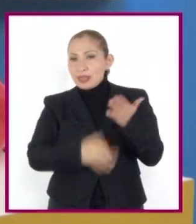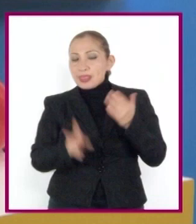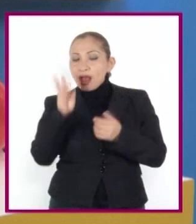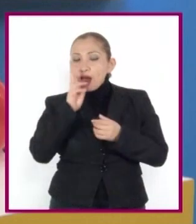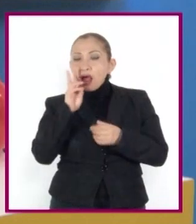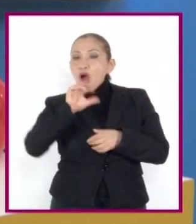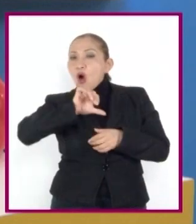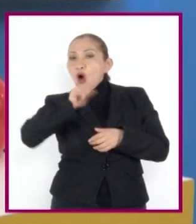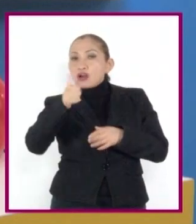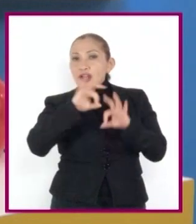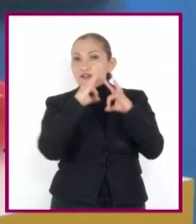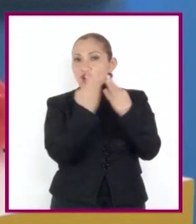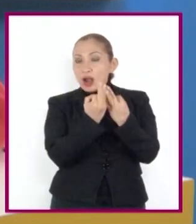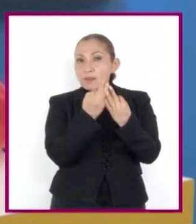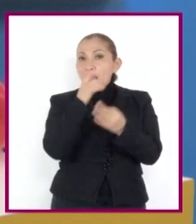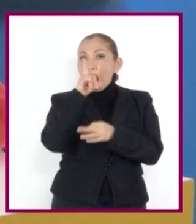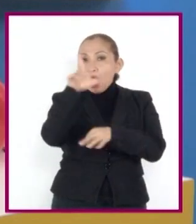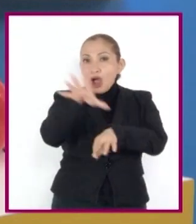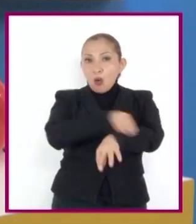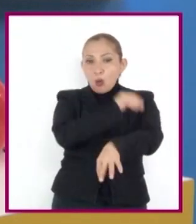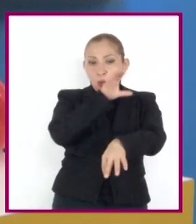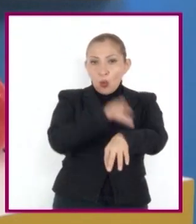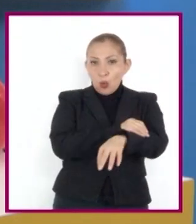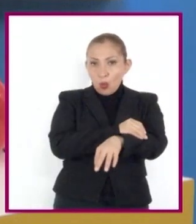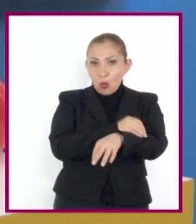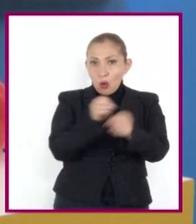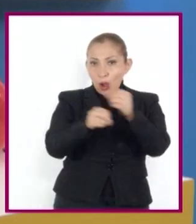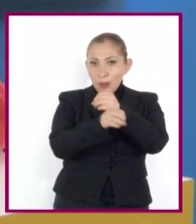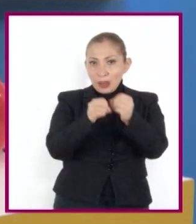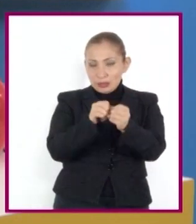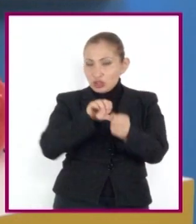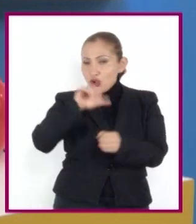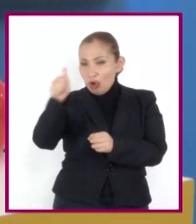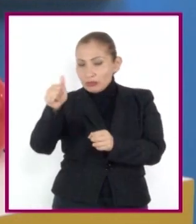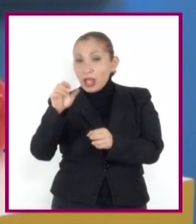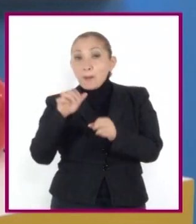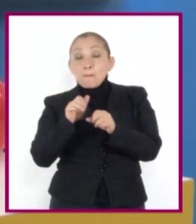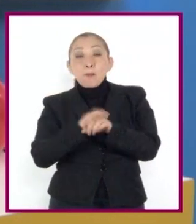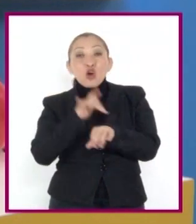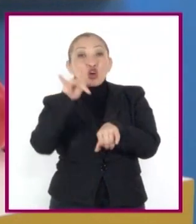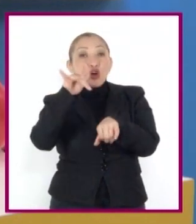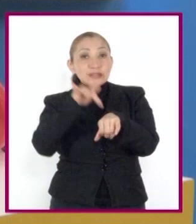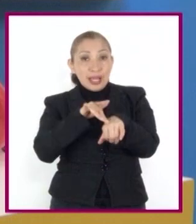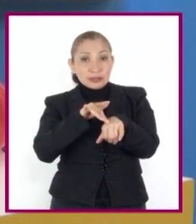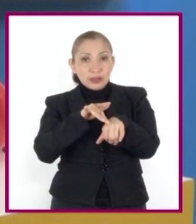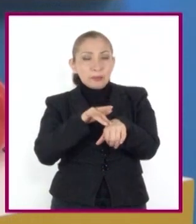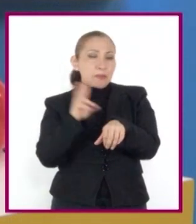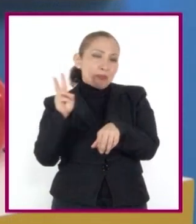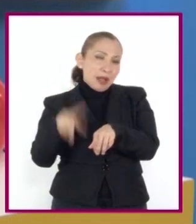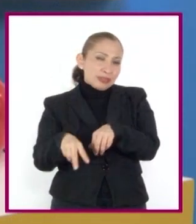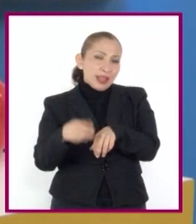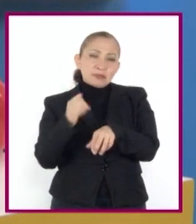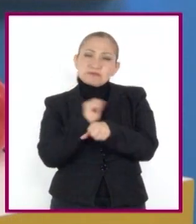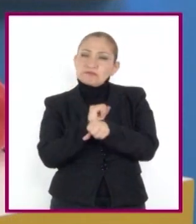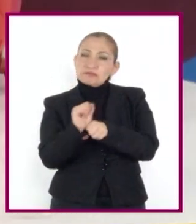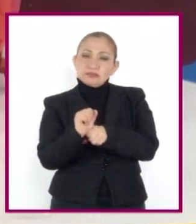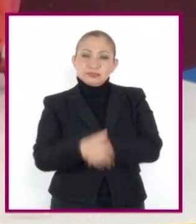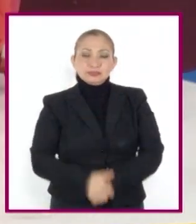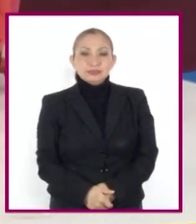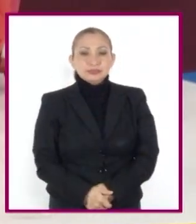explorar otras formas de electrizar un cuerpo. Y la que sigue es por contacto, relativamente muy